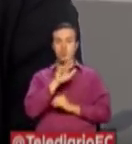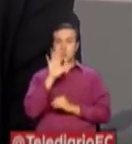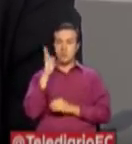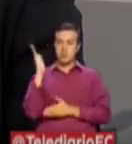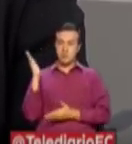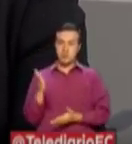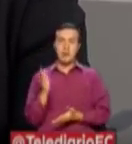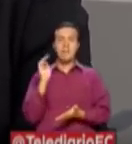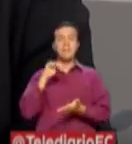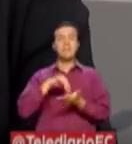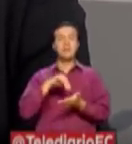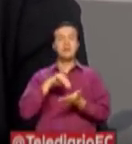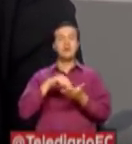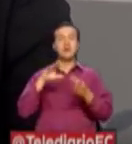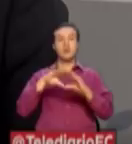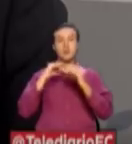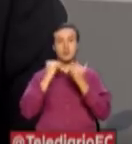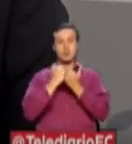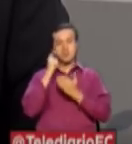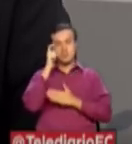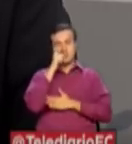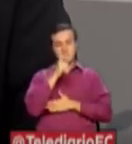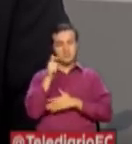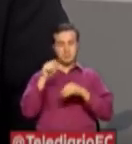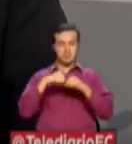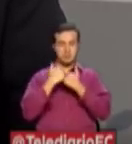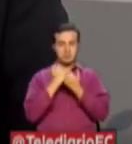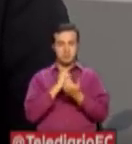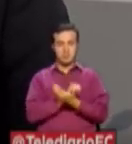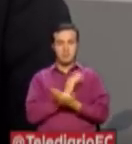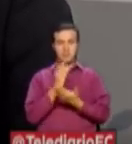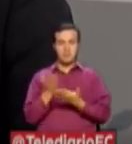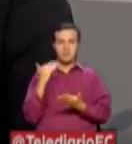primero miembro de la comisión de fiscalización de la asamblea nacional nuevamente gracias gracias